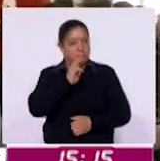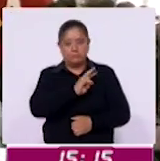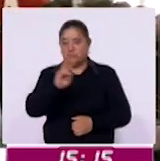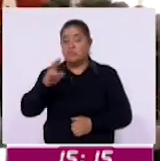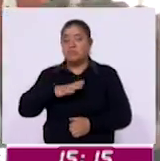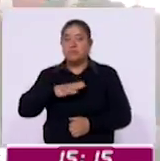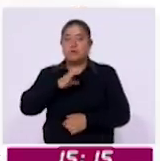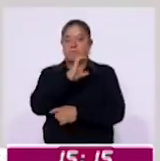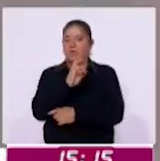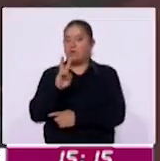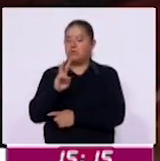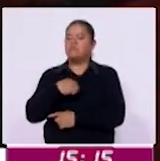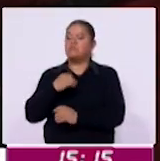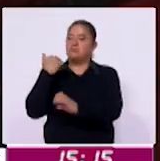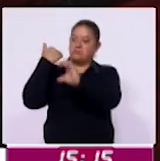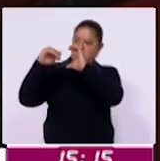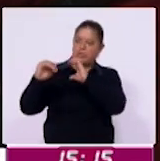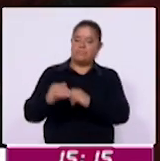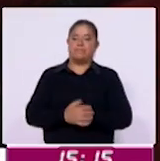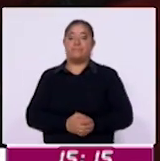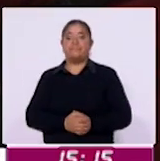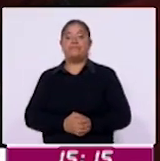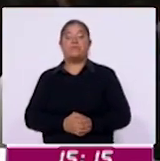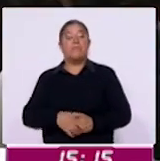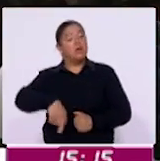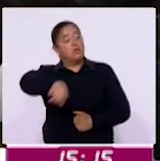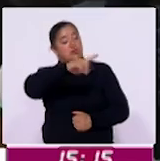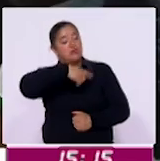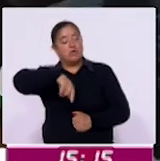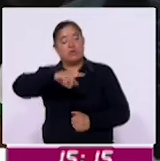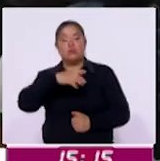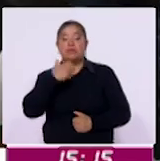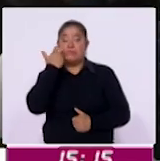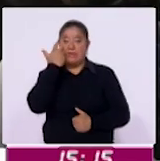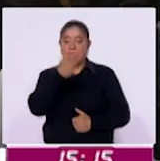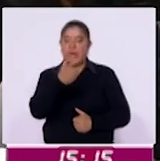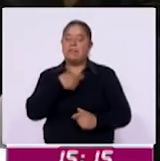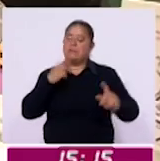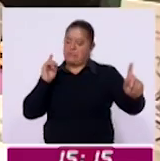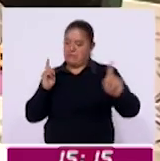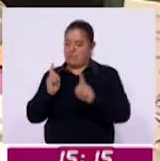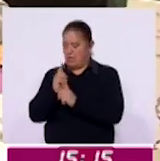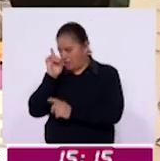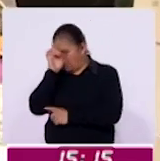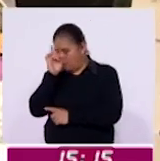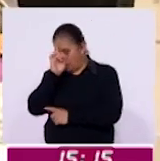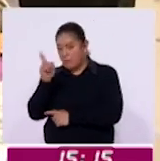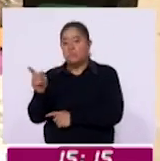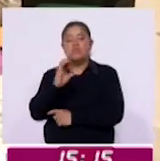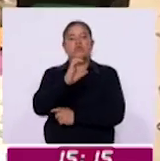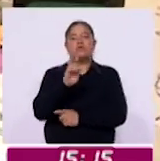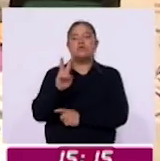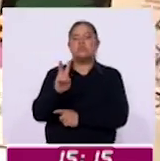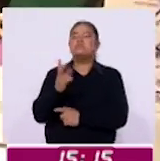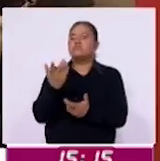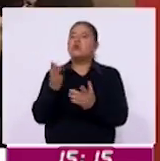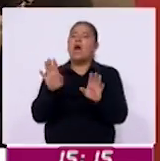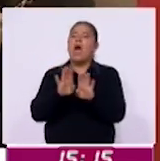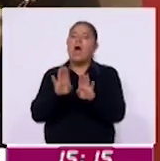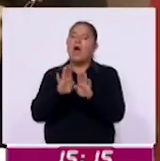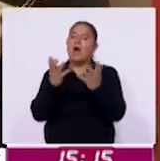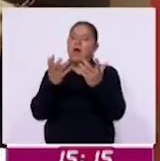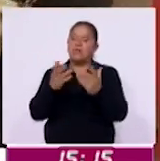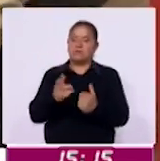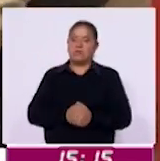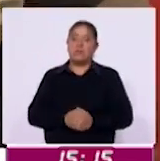mandar mi currículum. En esta ocasión, las y los aspirantes también se acercaron para recibir asesoría de cómo elaborar su currículum y su solicitud